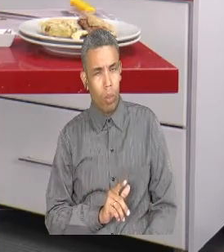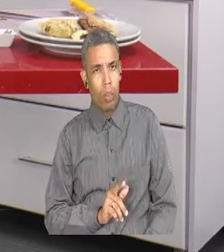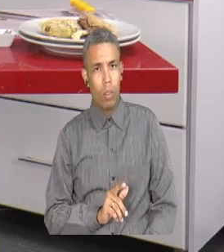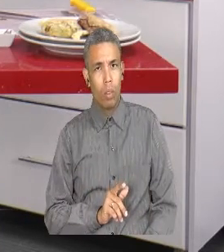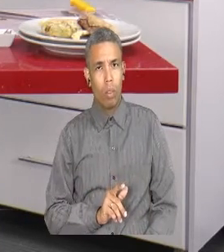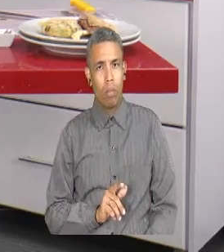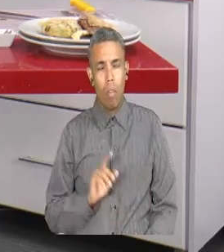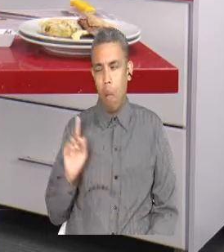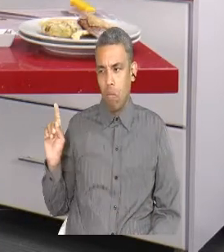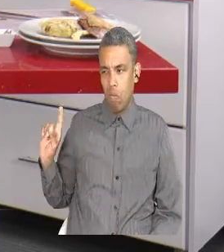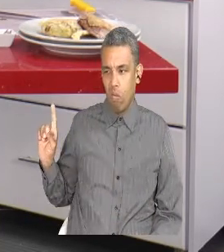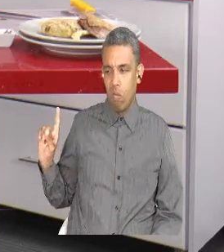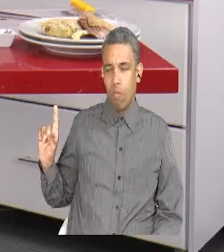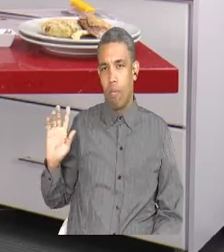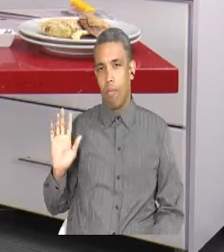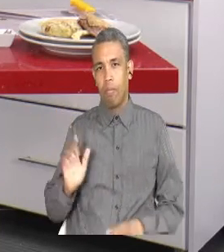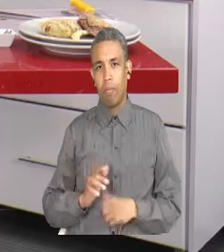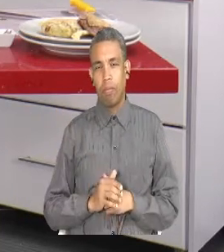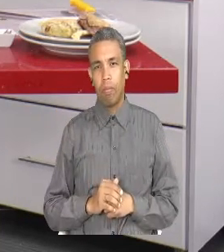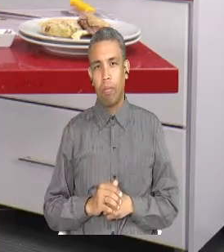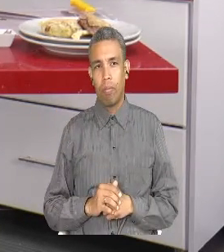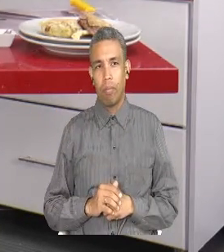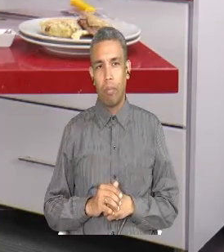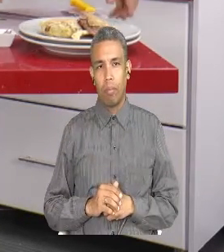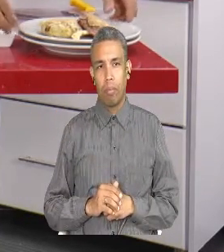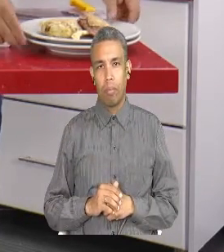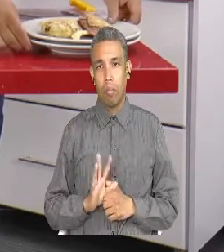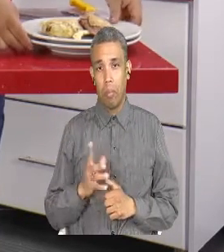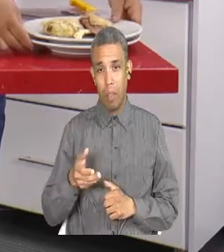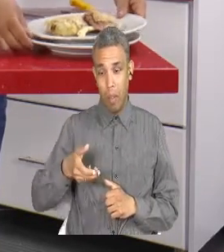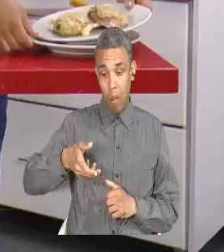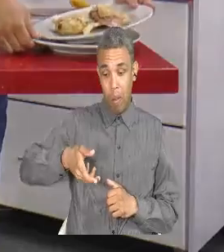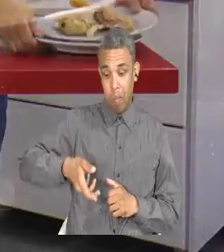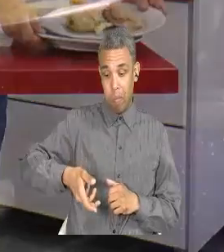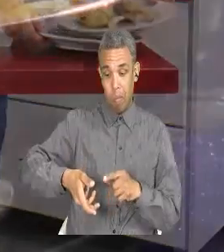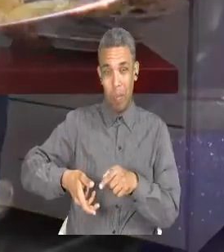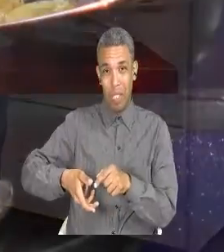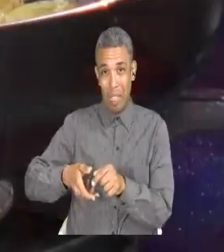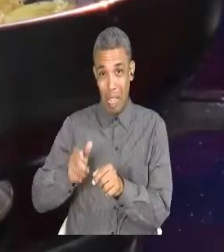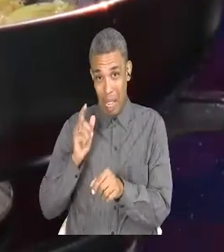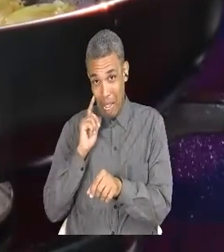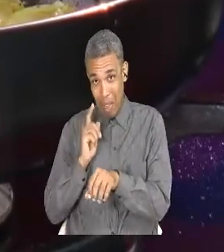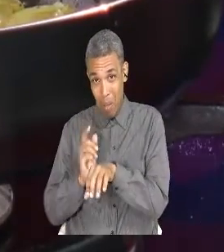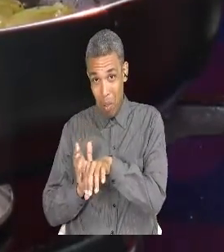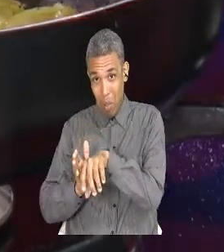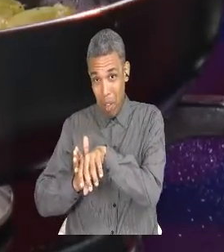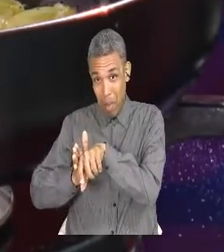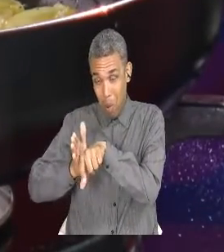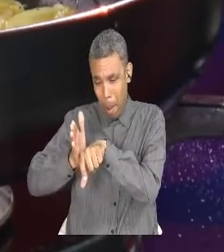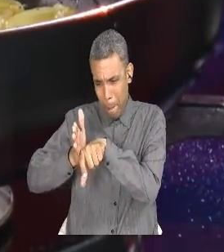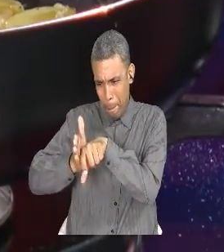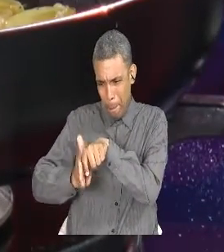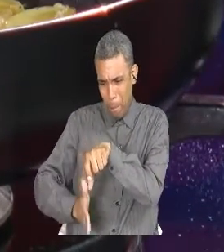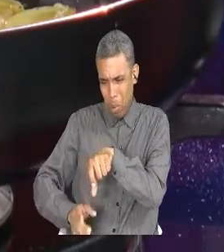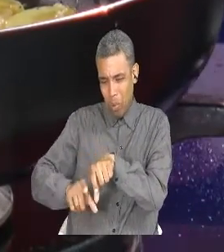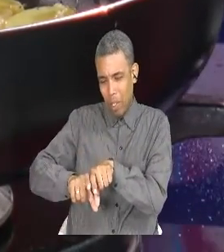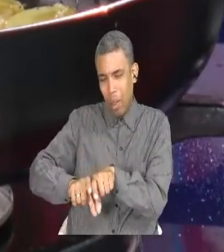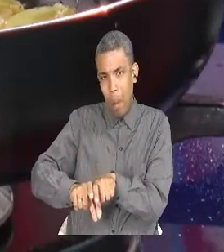que es la idea, que cuando se corte el postre, pues sea cremoso,